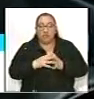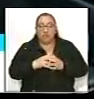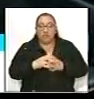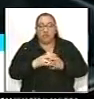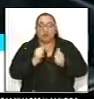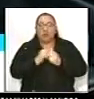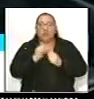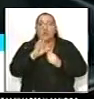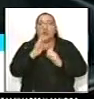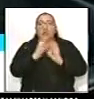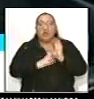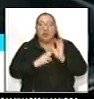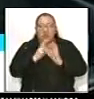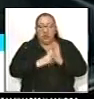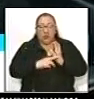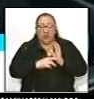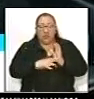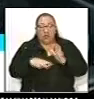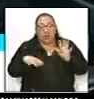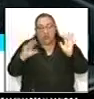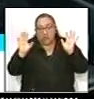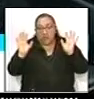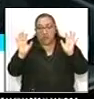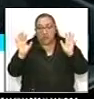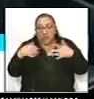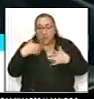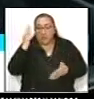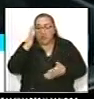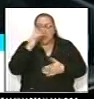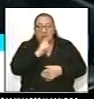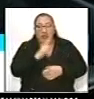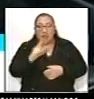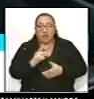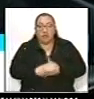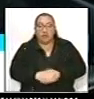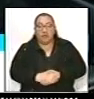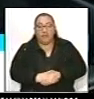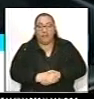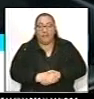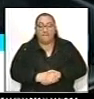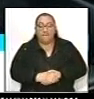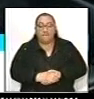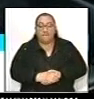las reglas que rigen